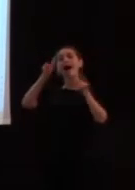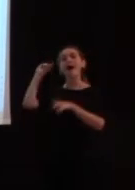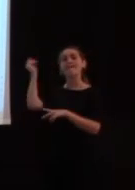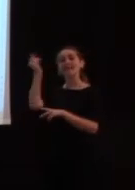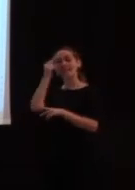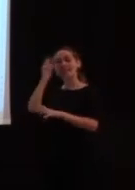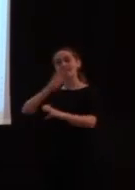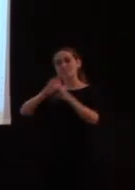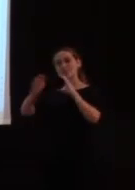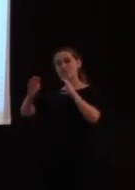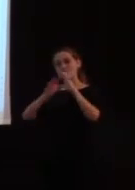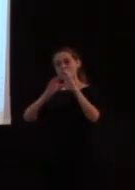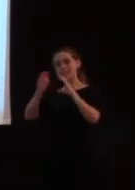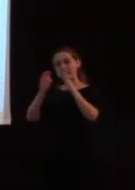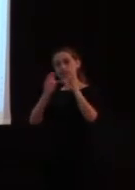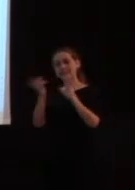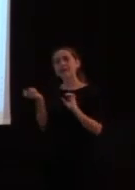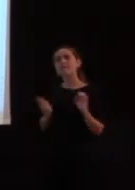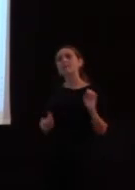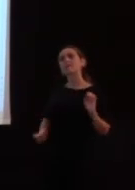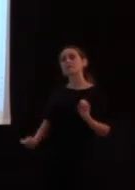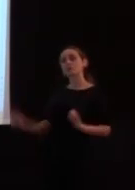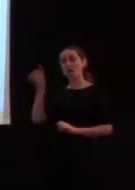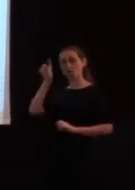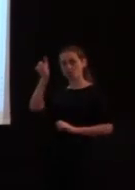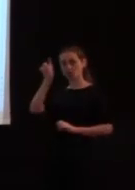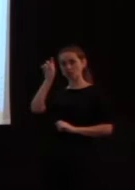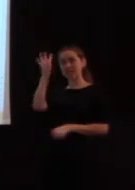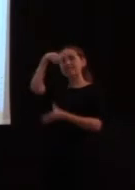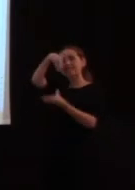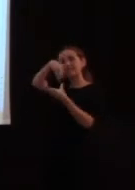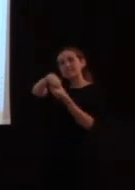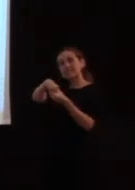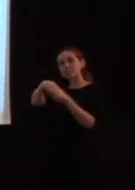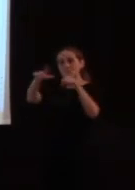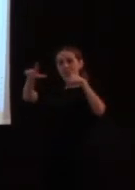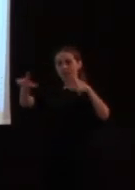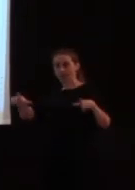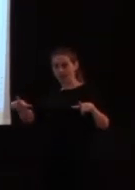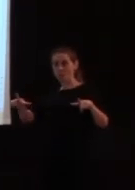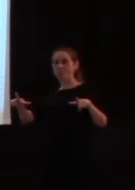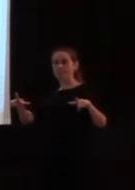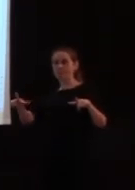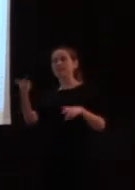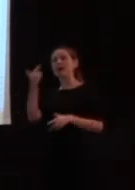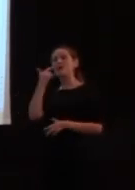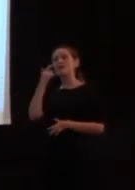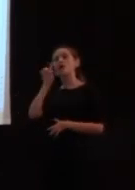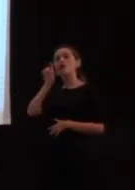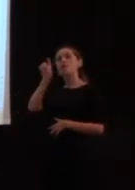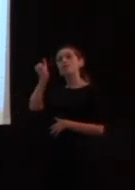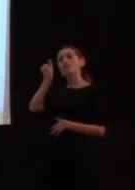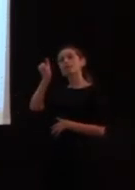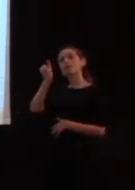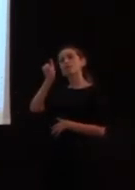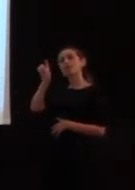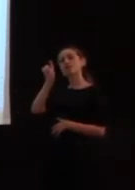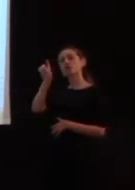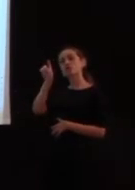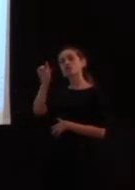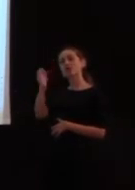comunicativas de los docentes en clase, es decir, de qué manera aquellos docentes que los